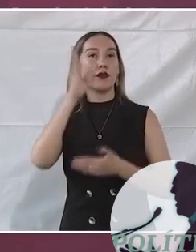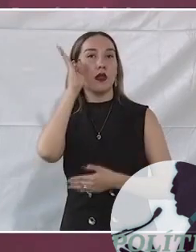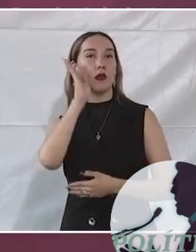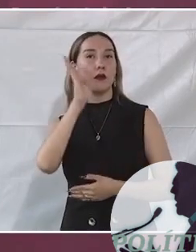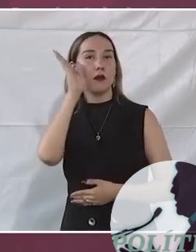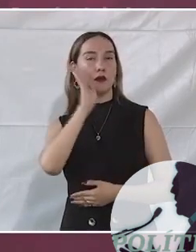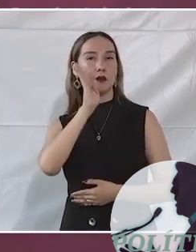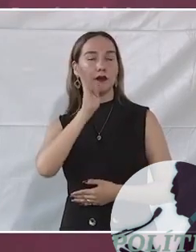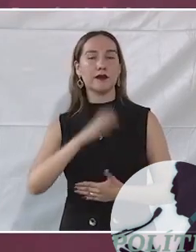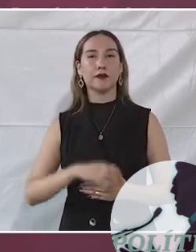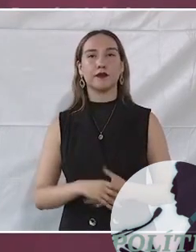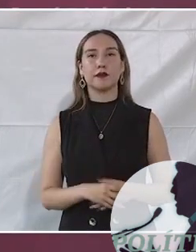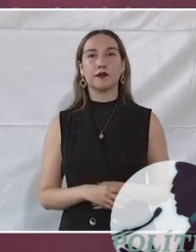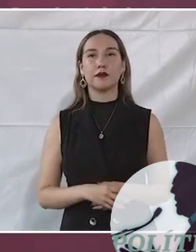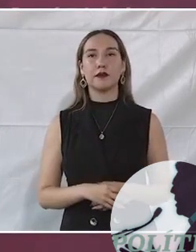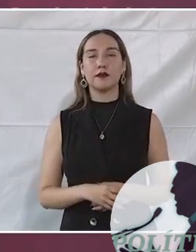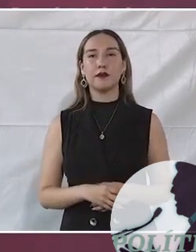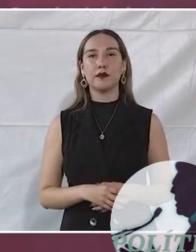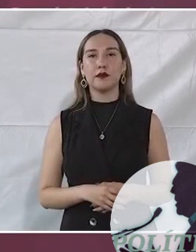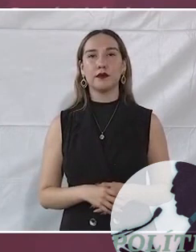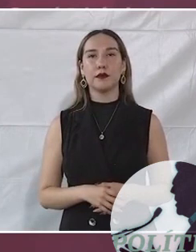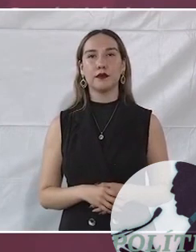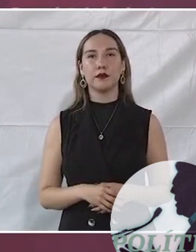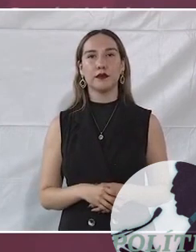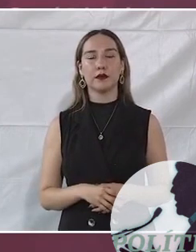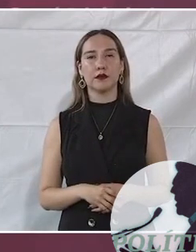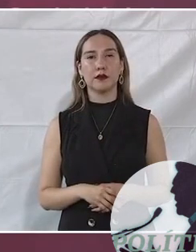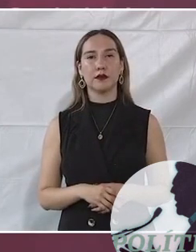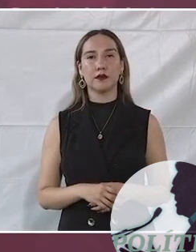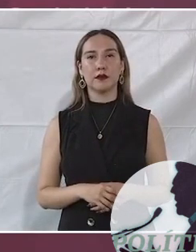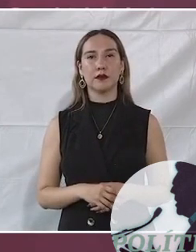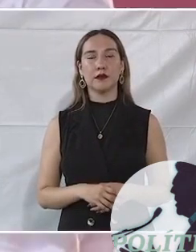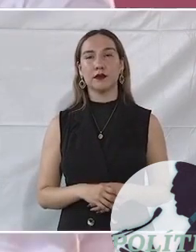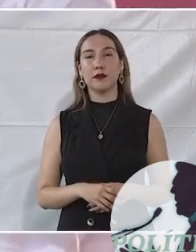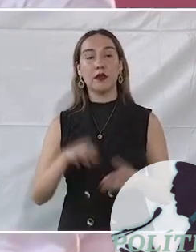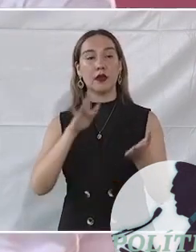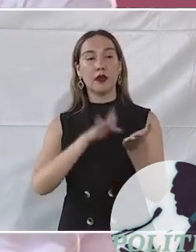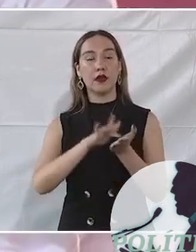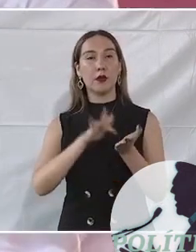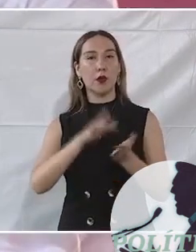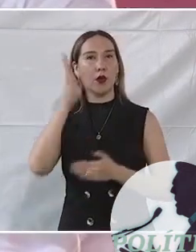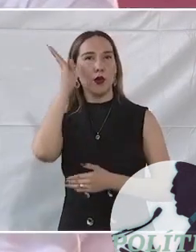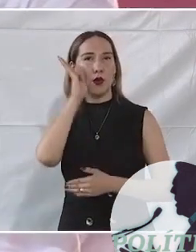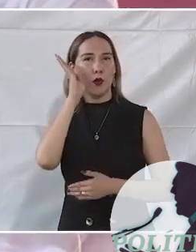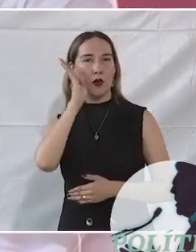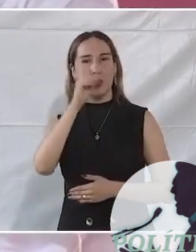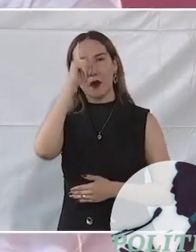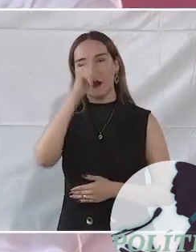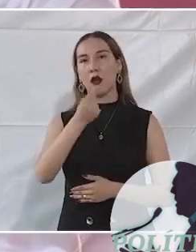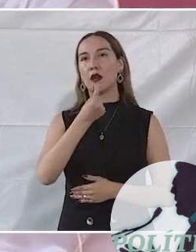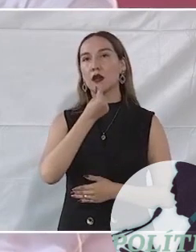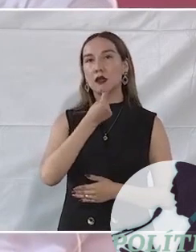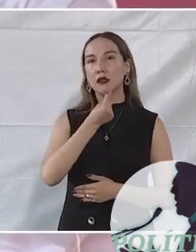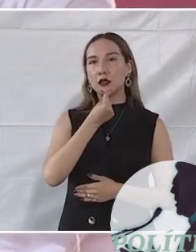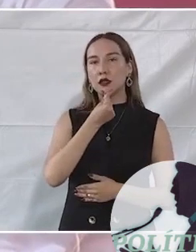Vamos a continuar con el trabajo, con el programa de becas de preescolar,